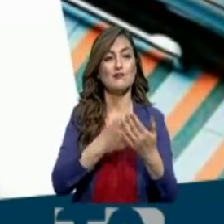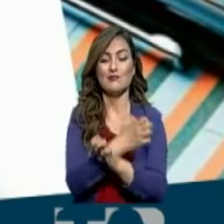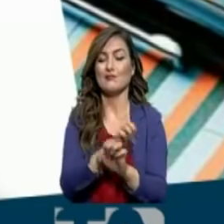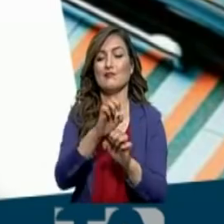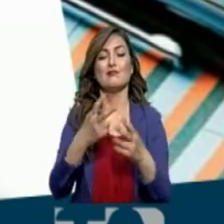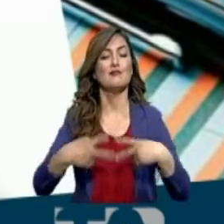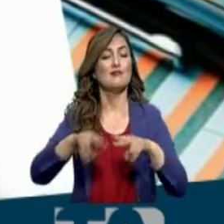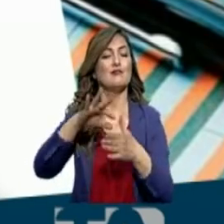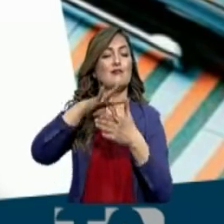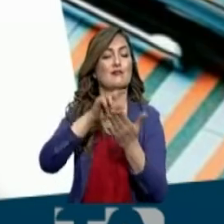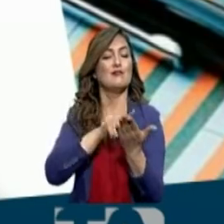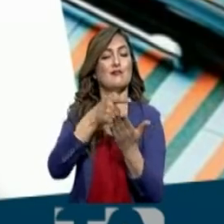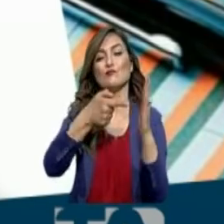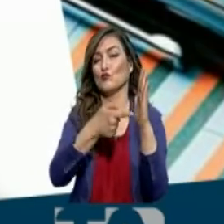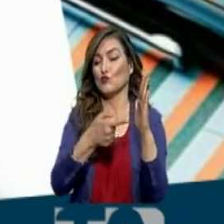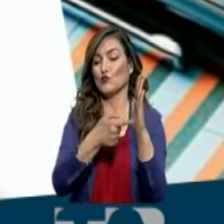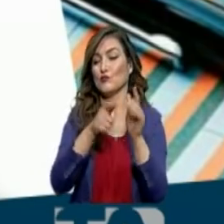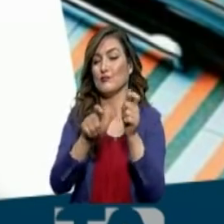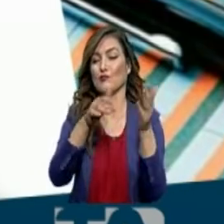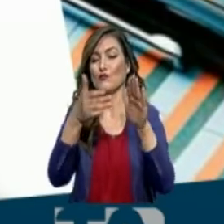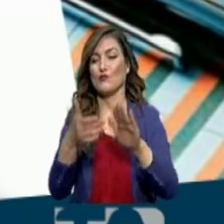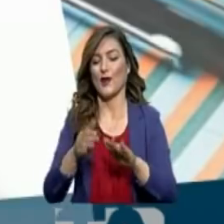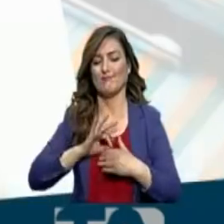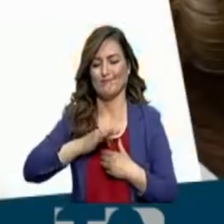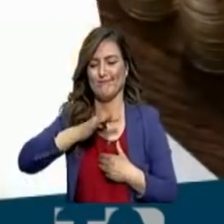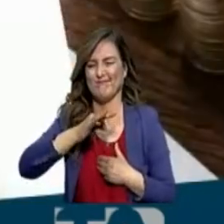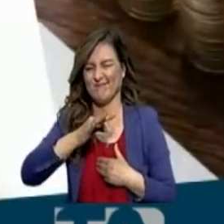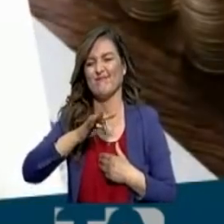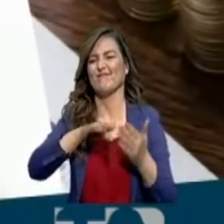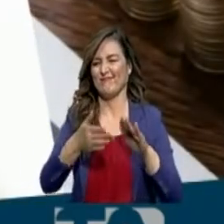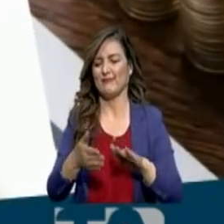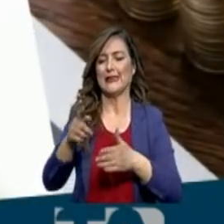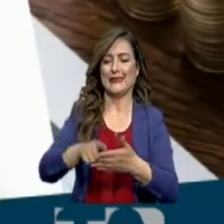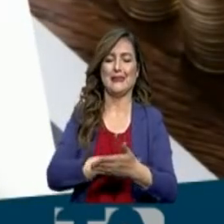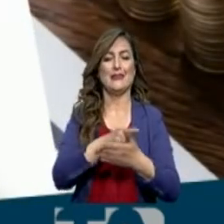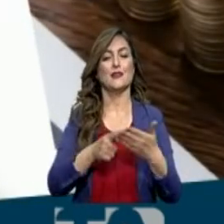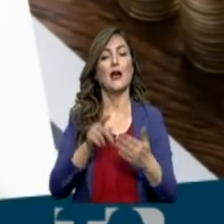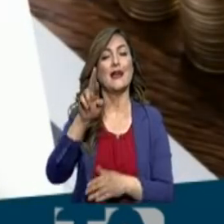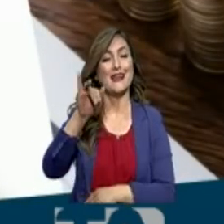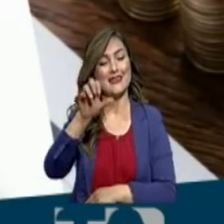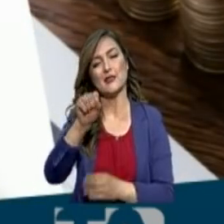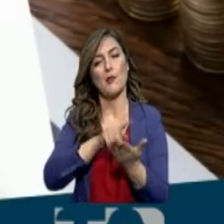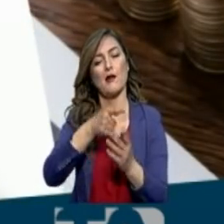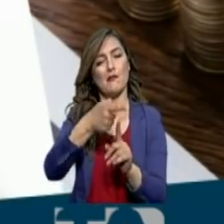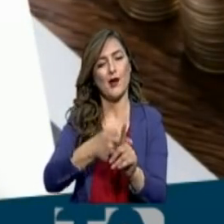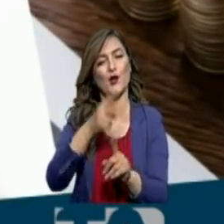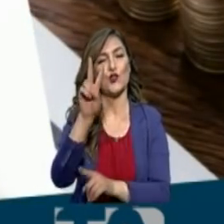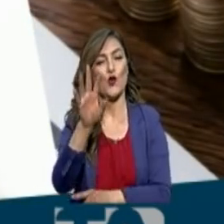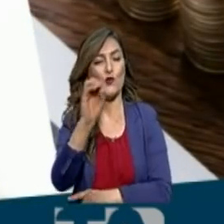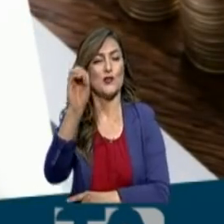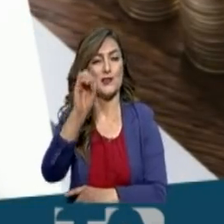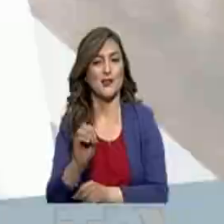valores pendientes de impuesto a la herencia a fallecidos durante la pandemia, eliminar el RICE que cobra el 2% de las ventas